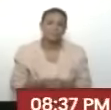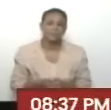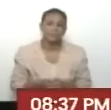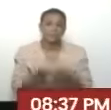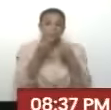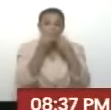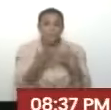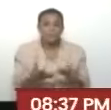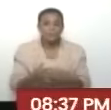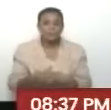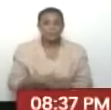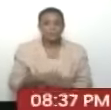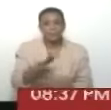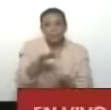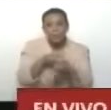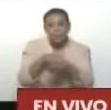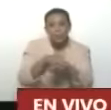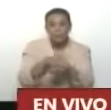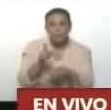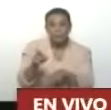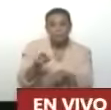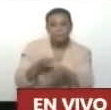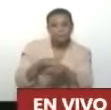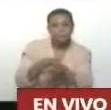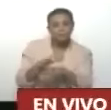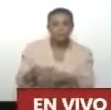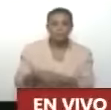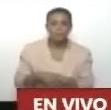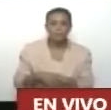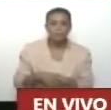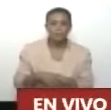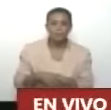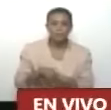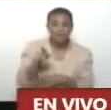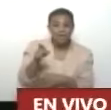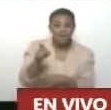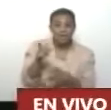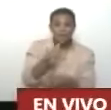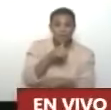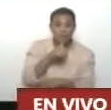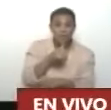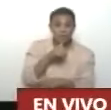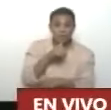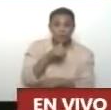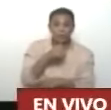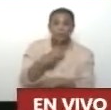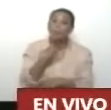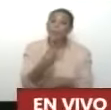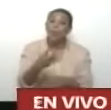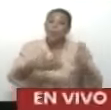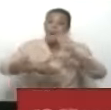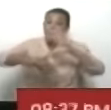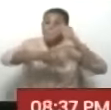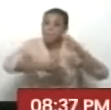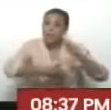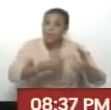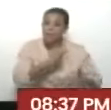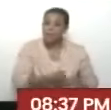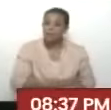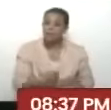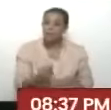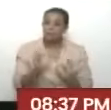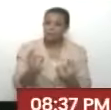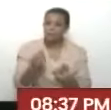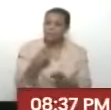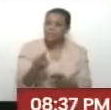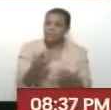Bueno. Presidente, perdóneme la cuñita, pero la baza, pero eso viene de un medio de comunicación de, que es la versión